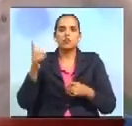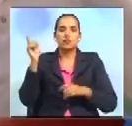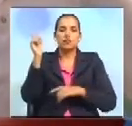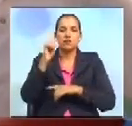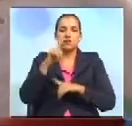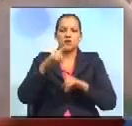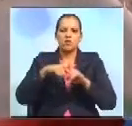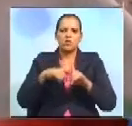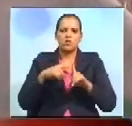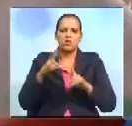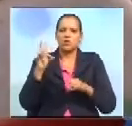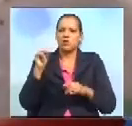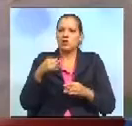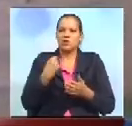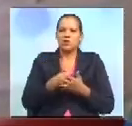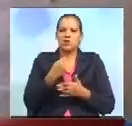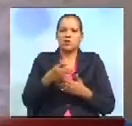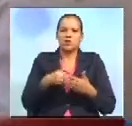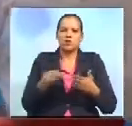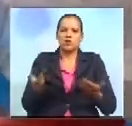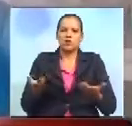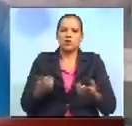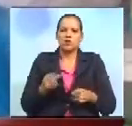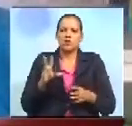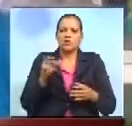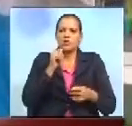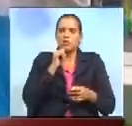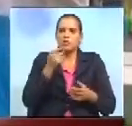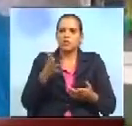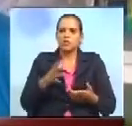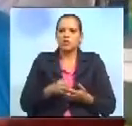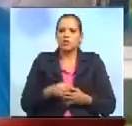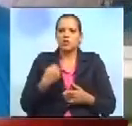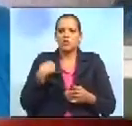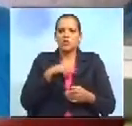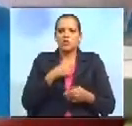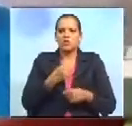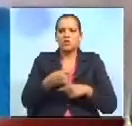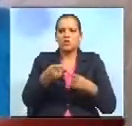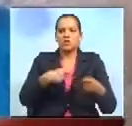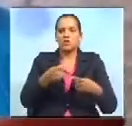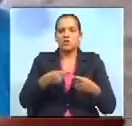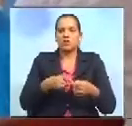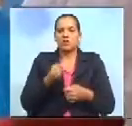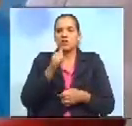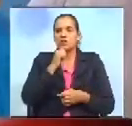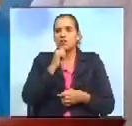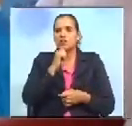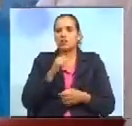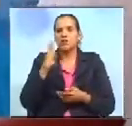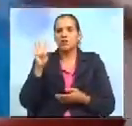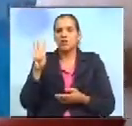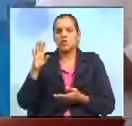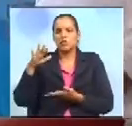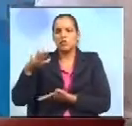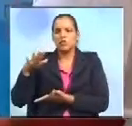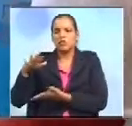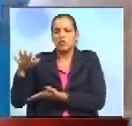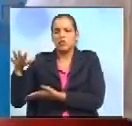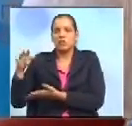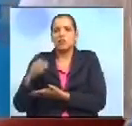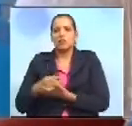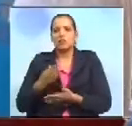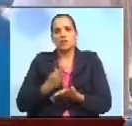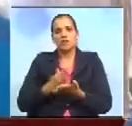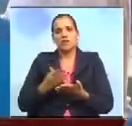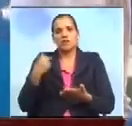que no hay agua, entonces no debían cobrar esa cantidad. Compramos agua, 4 o 5 tambuchitos para poder